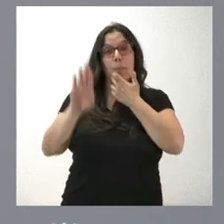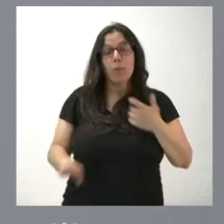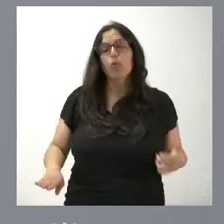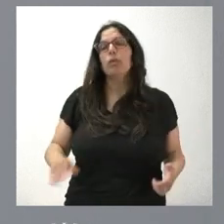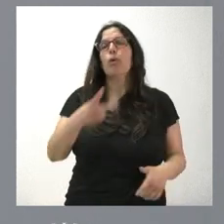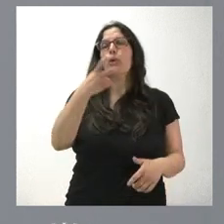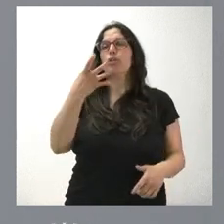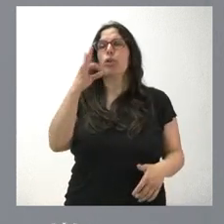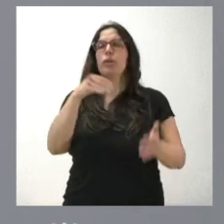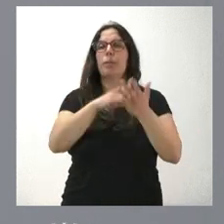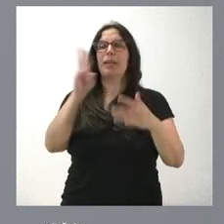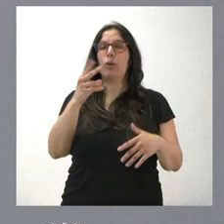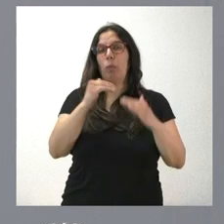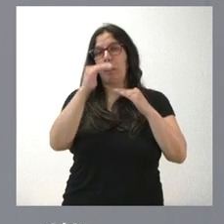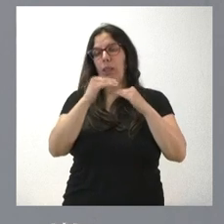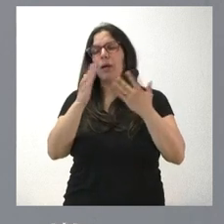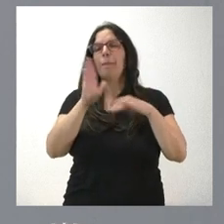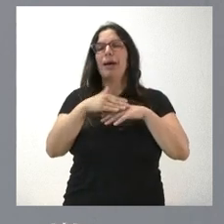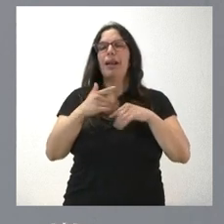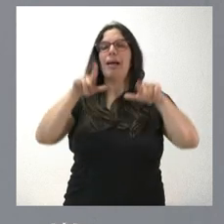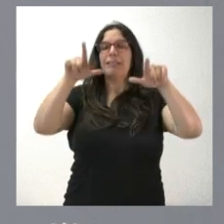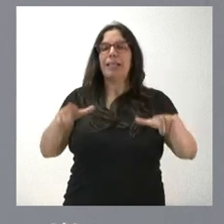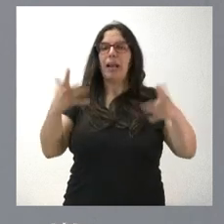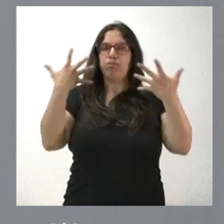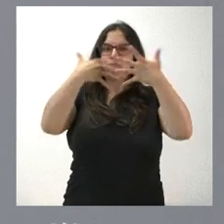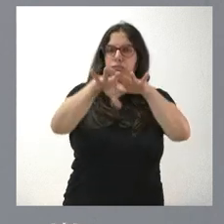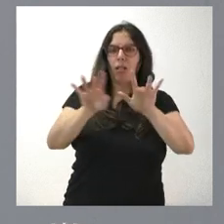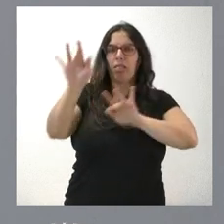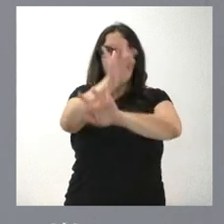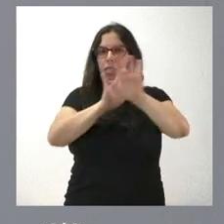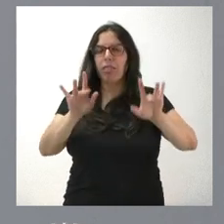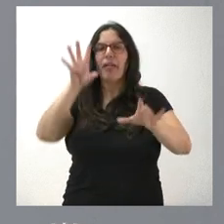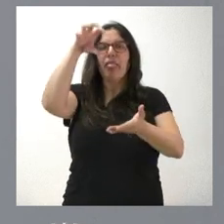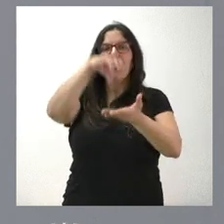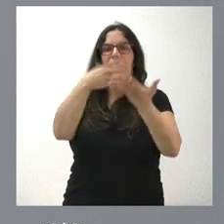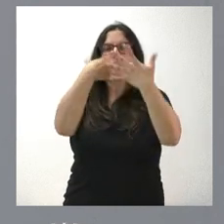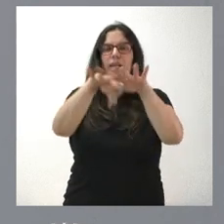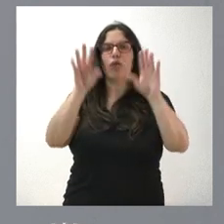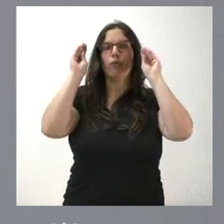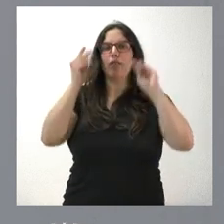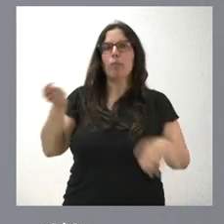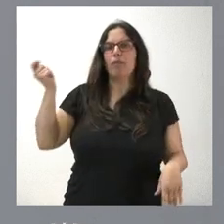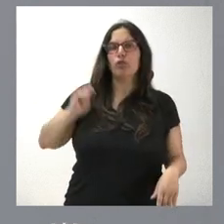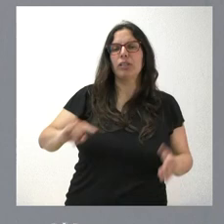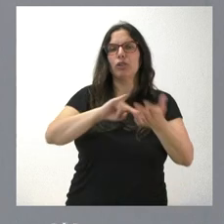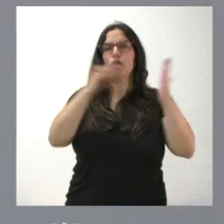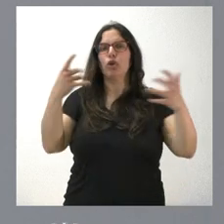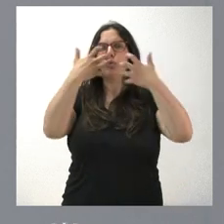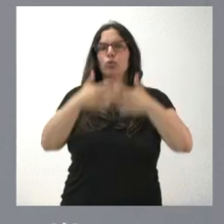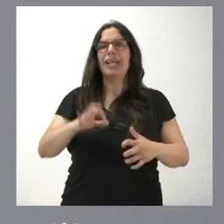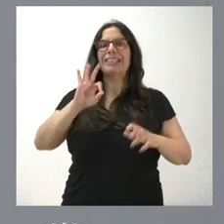de 250.000 euros para una sala inmersiva interactiva en el Centro Integrado de Formación Profesional Tecnológico Industrial de